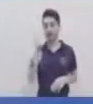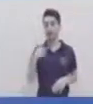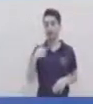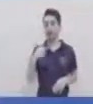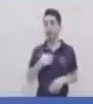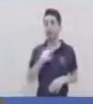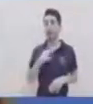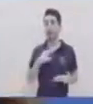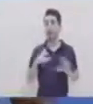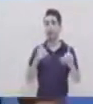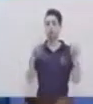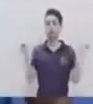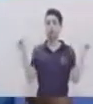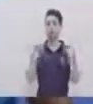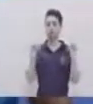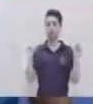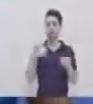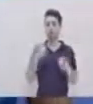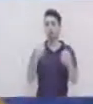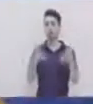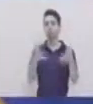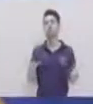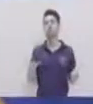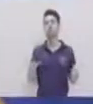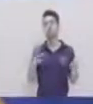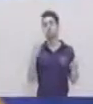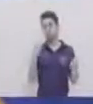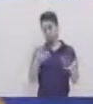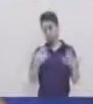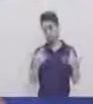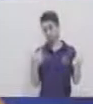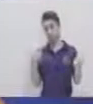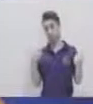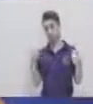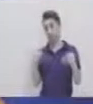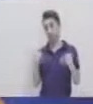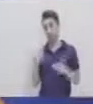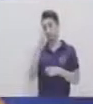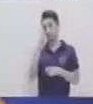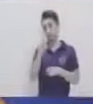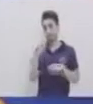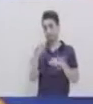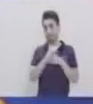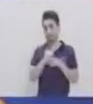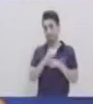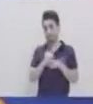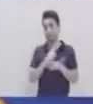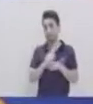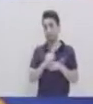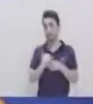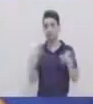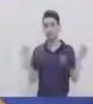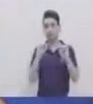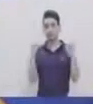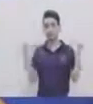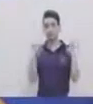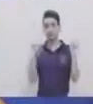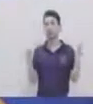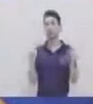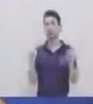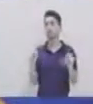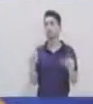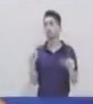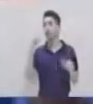soy profesor de educación física y en esta oportunidad quiero que me acompañes al desarrollo de lo que son tres ejercicios, siempre para